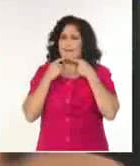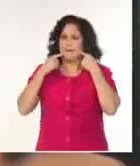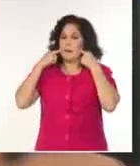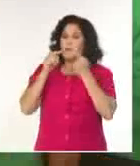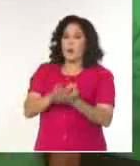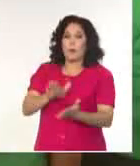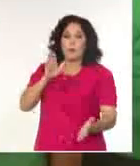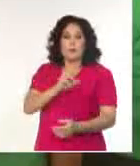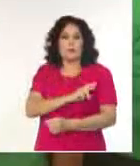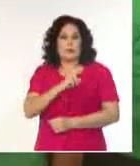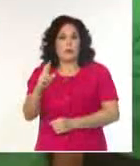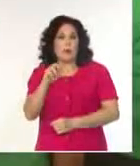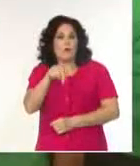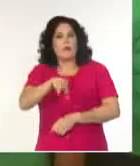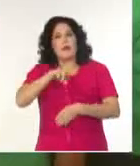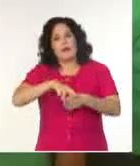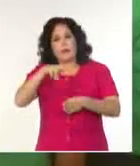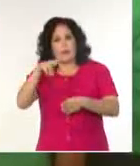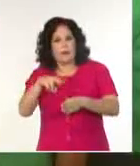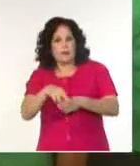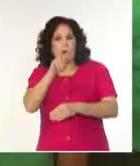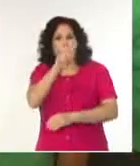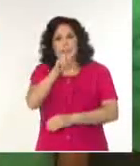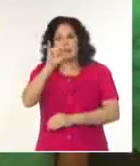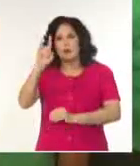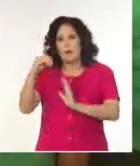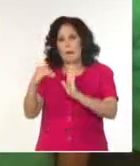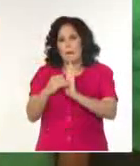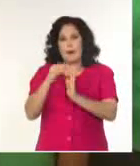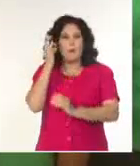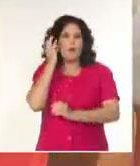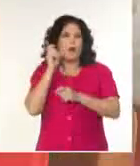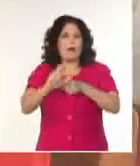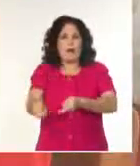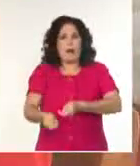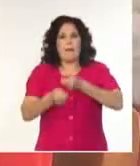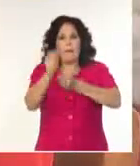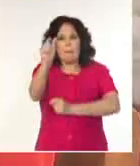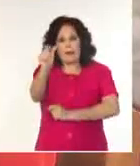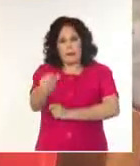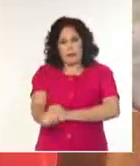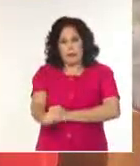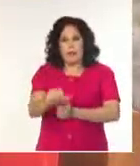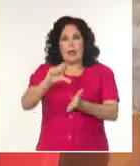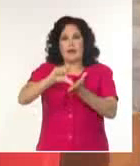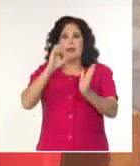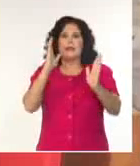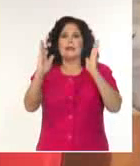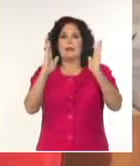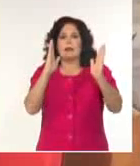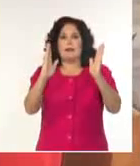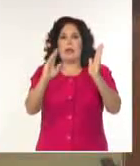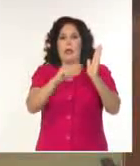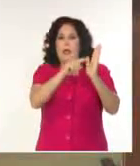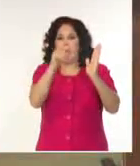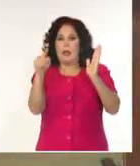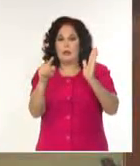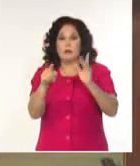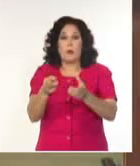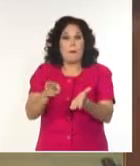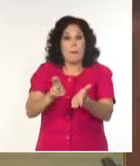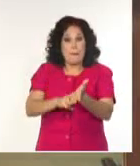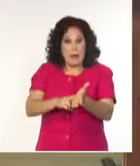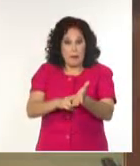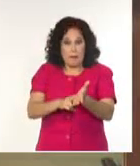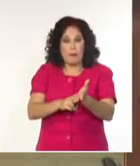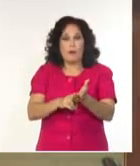que contó con una representación de las 29.000 mujeres campesinas del centro de la isla y el acompañamiento de la integrante del Buró